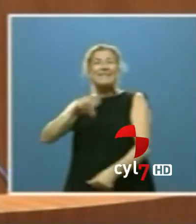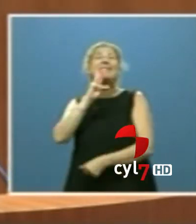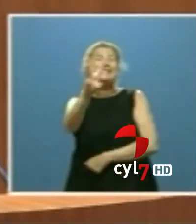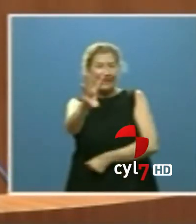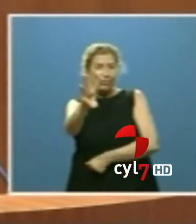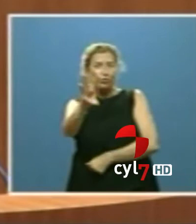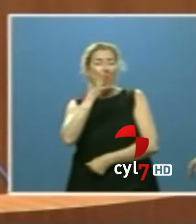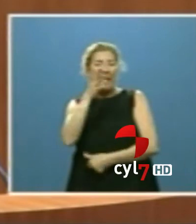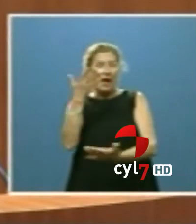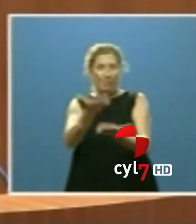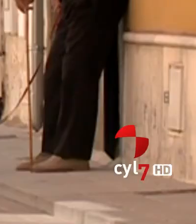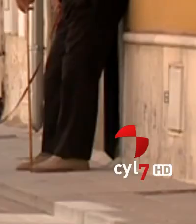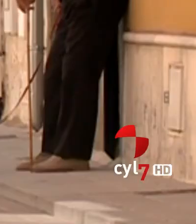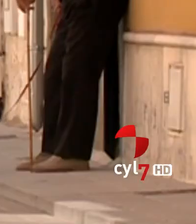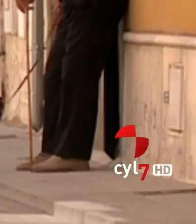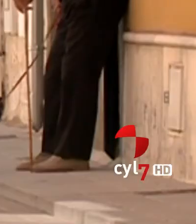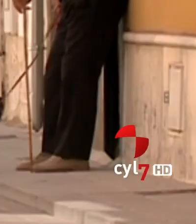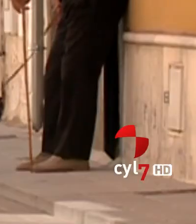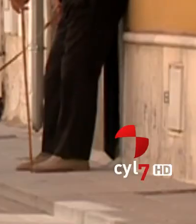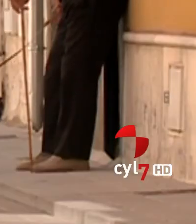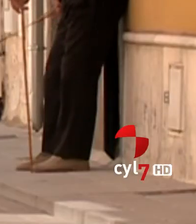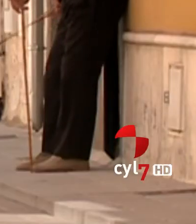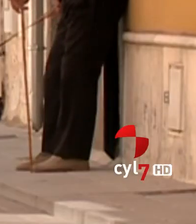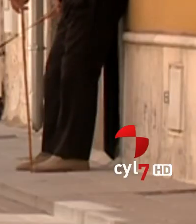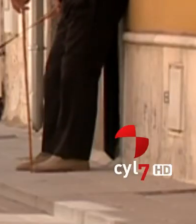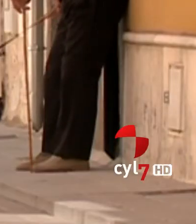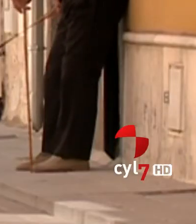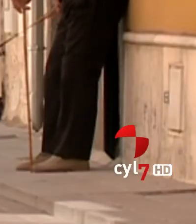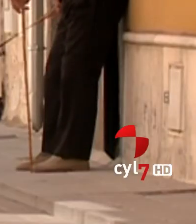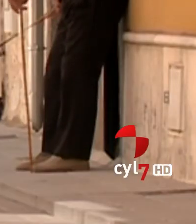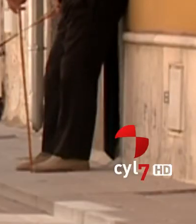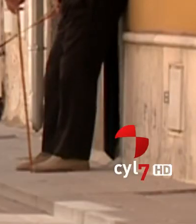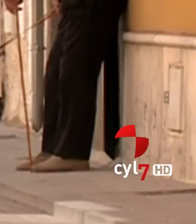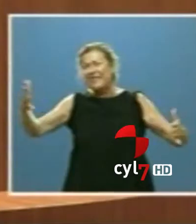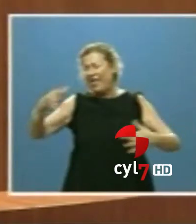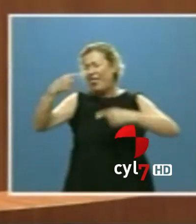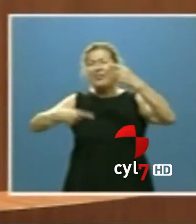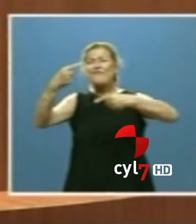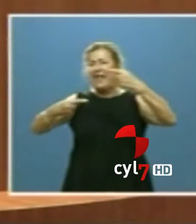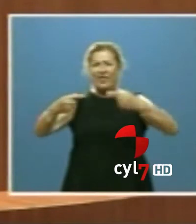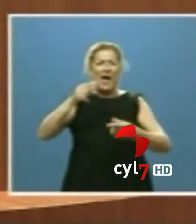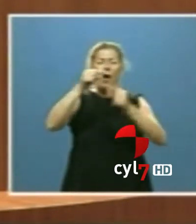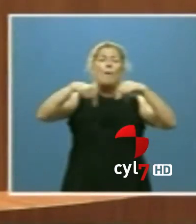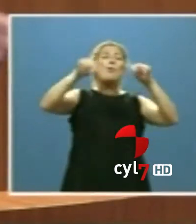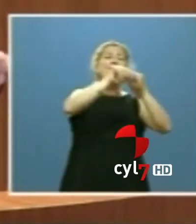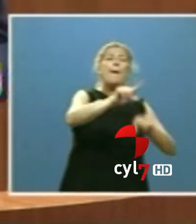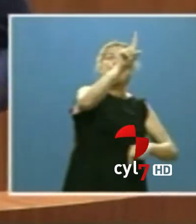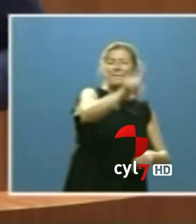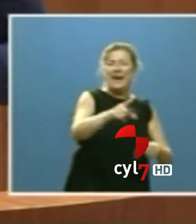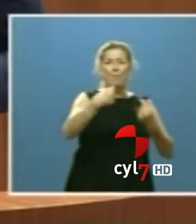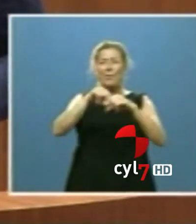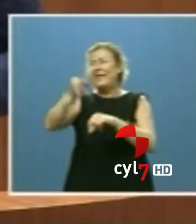para plantear desde esta tribuna pablo fernández también hablaba de desequilibrios territoriales con provincias de primera de segunda